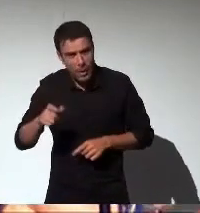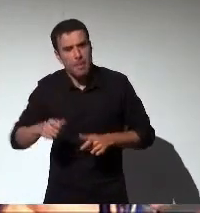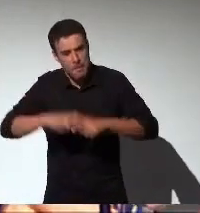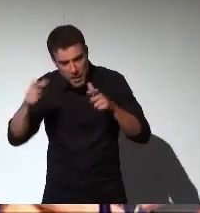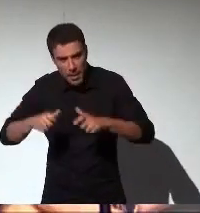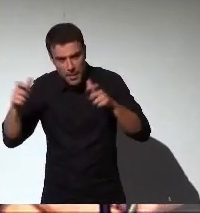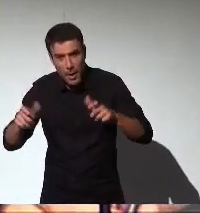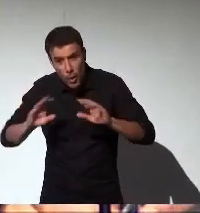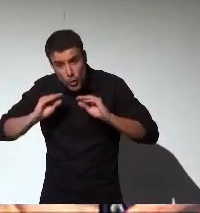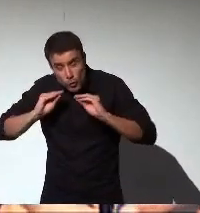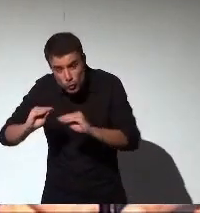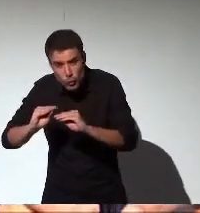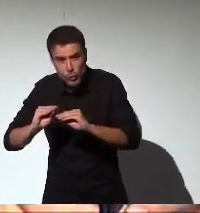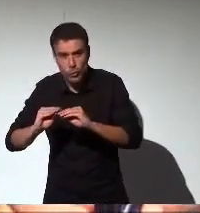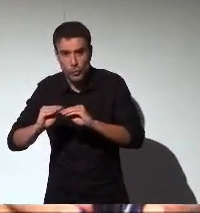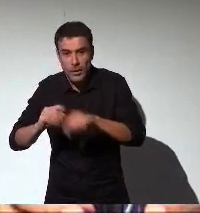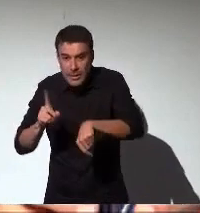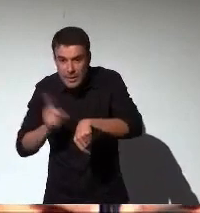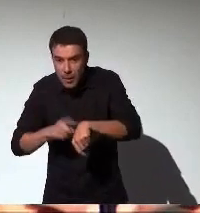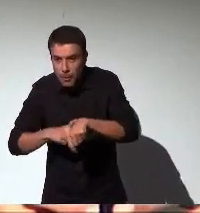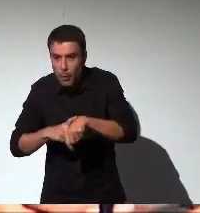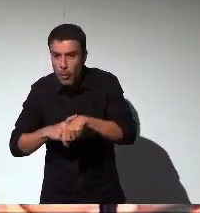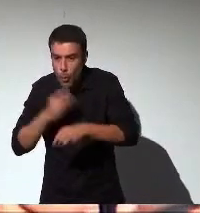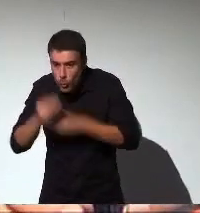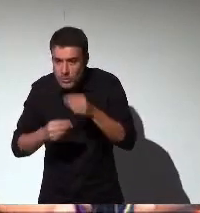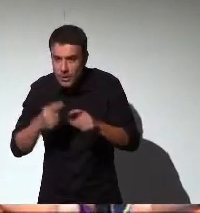a dar lo más valioso que tienen, que es su tiempo,